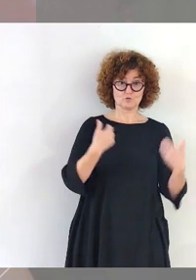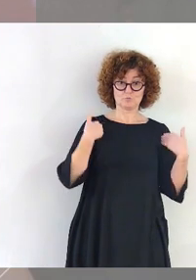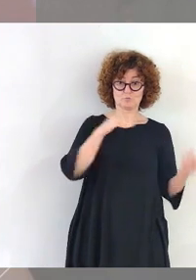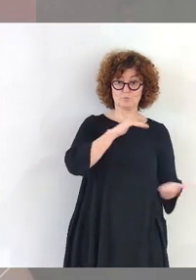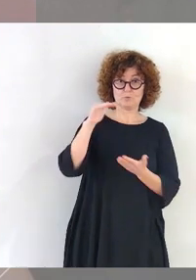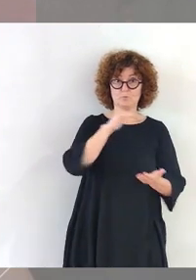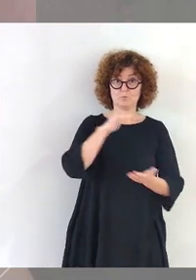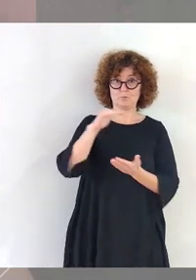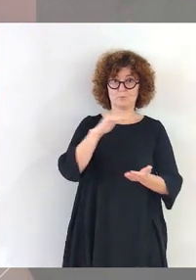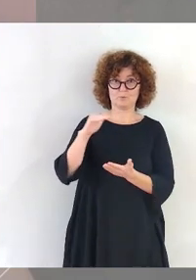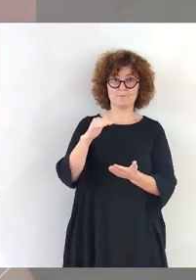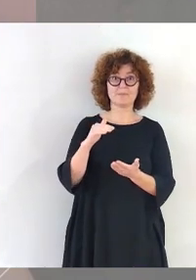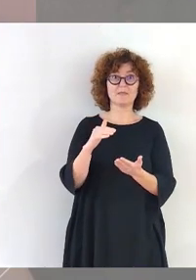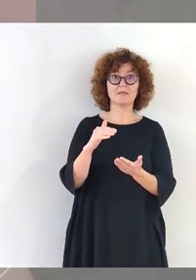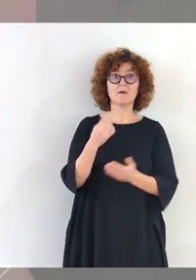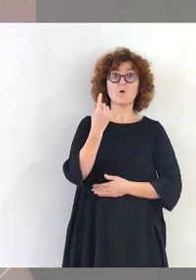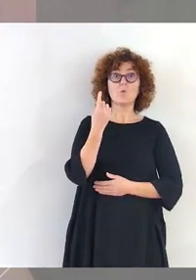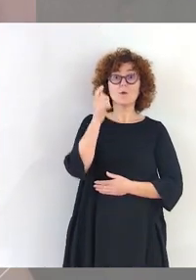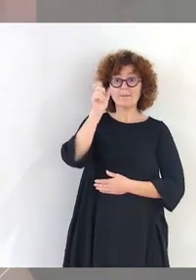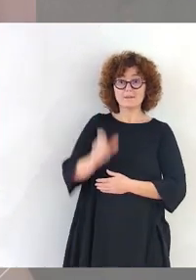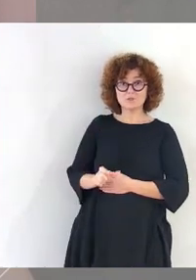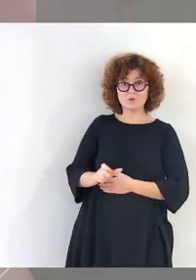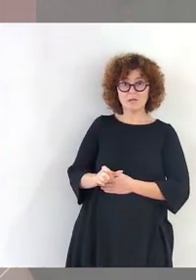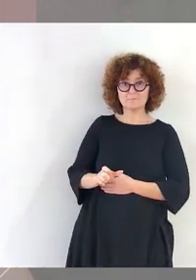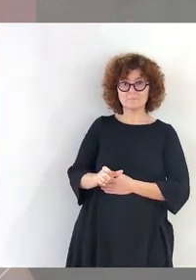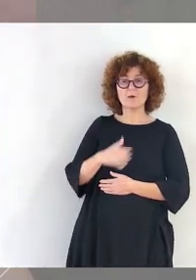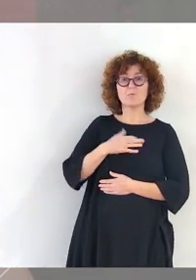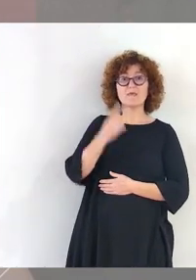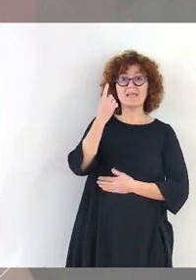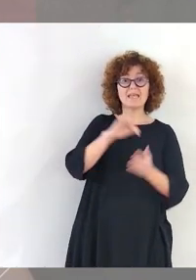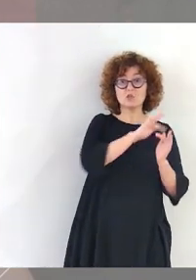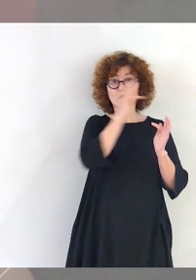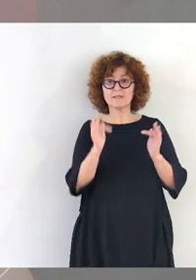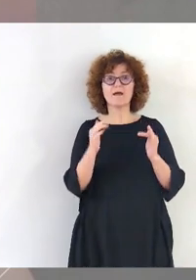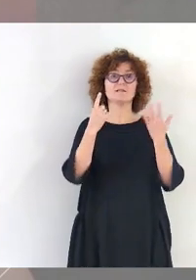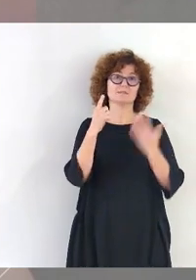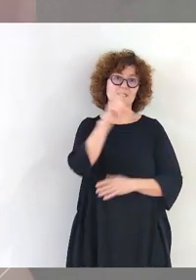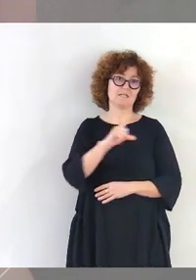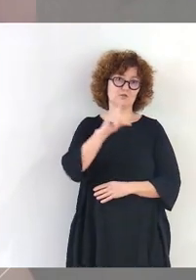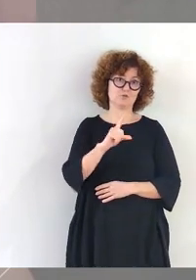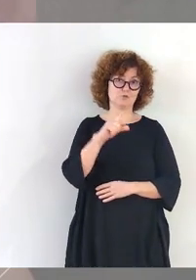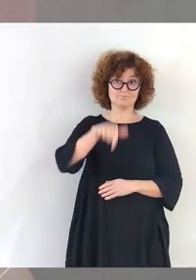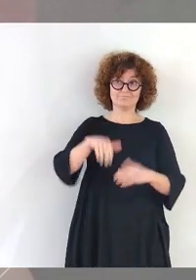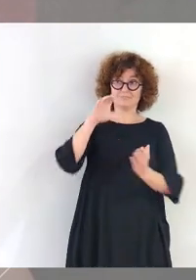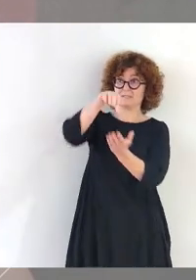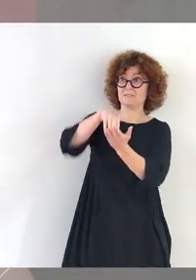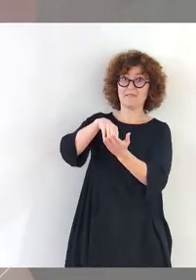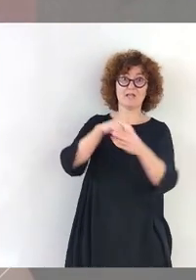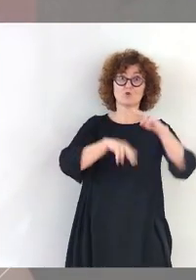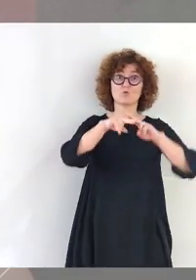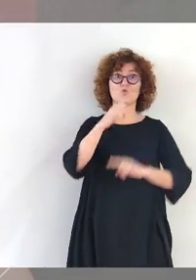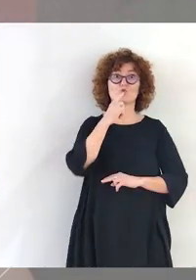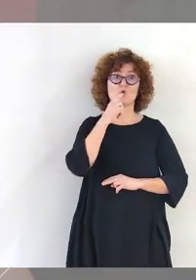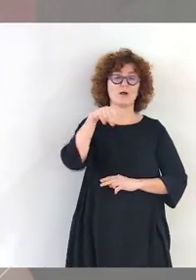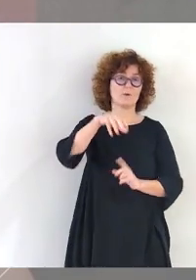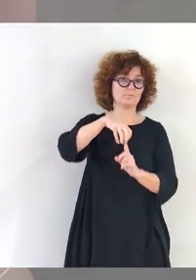en adre son 6 L por persona por día estamos en en la sede de la Cruz Roja eh la la patria chica